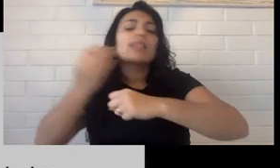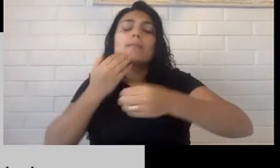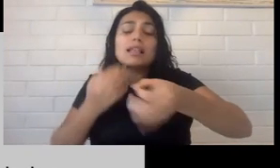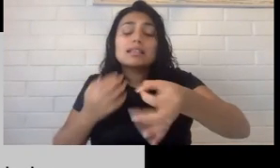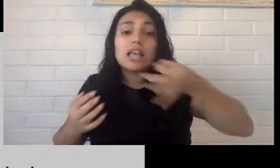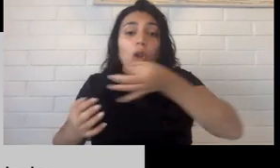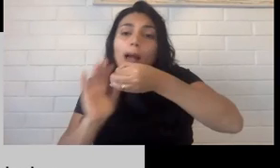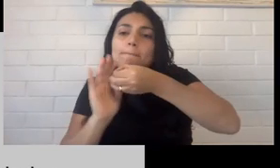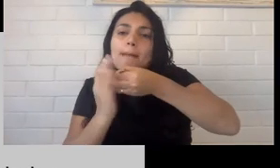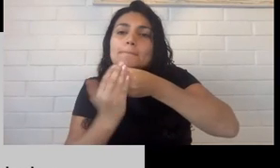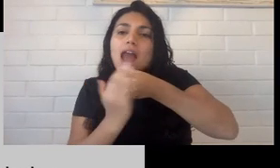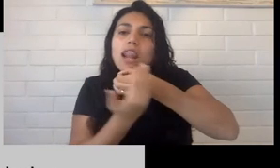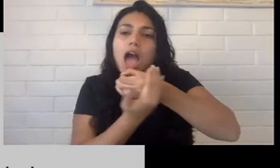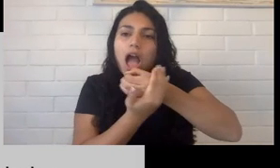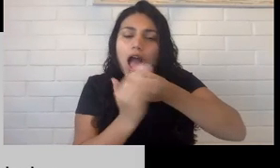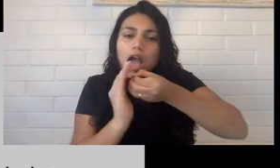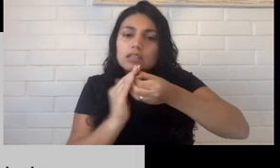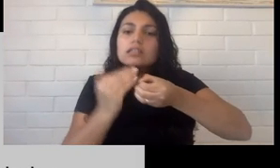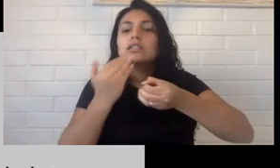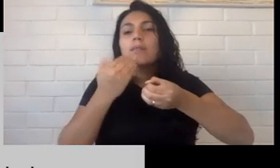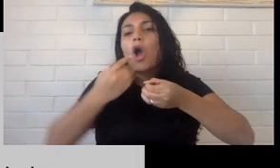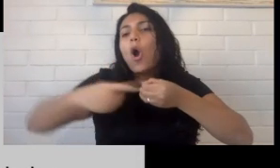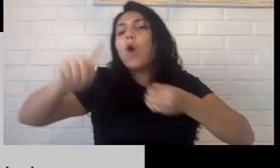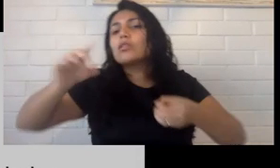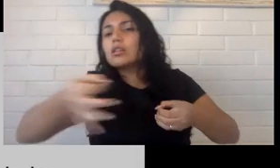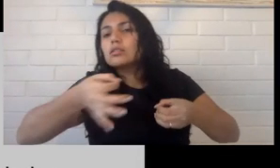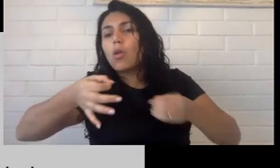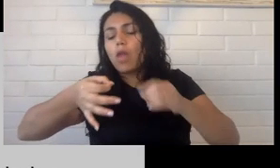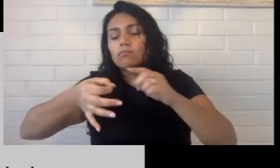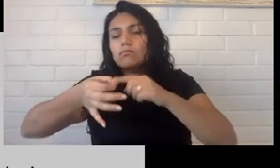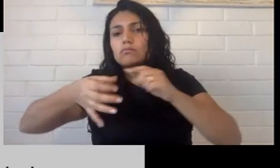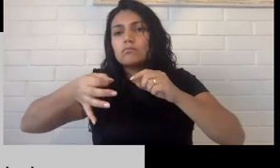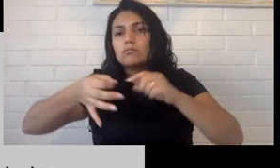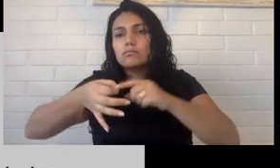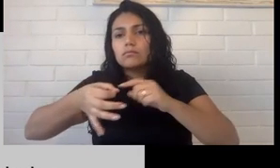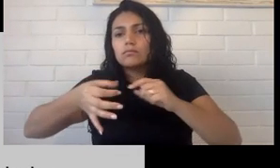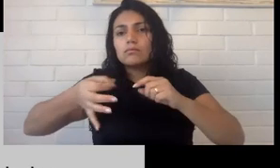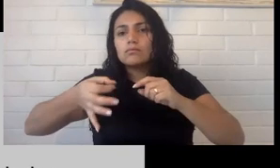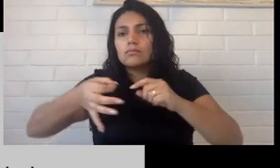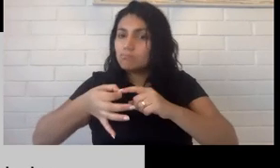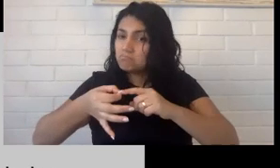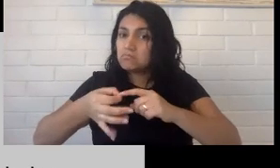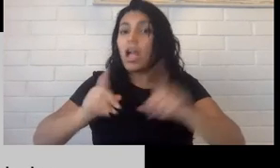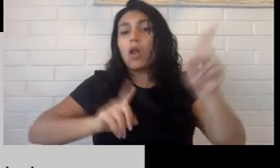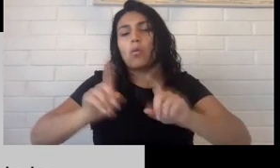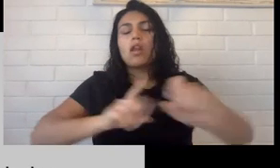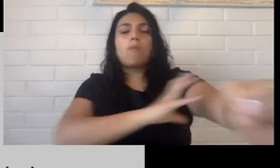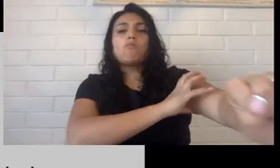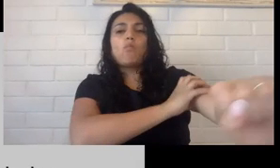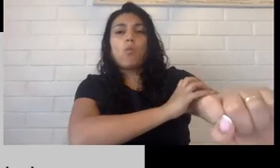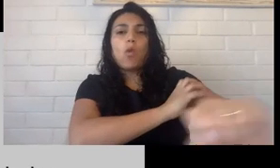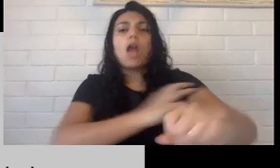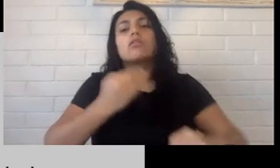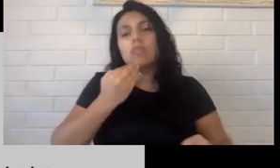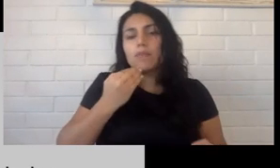puede extender a otros tipos celulares excitables, como habíamos mencionado, las células musculares y algunas células epiteliales,